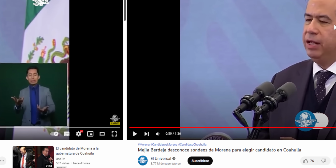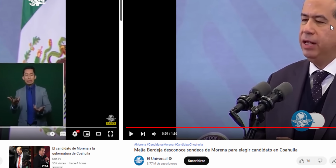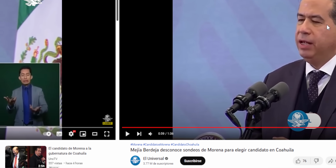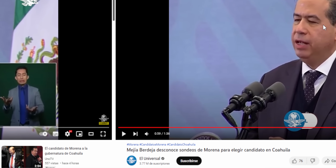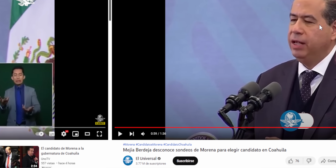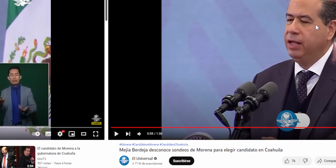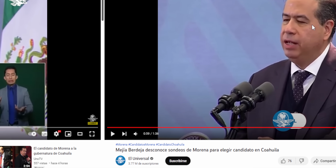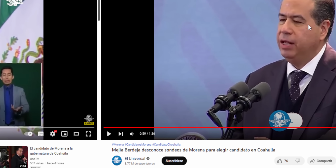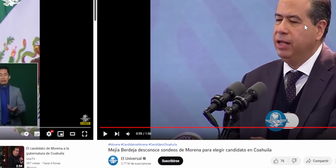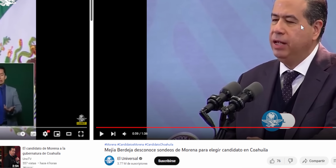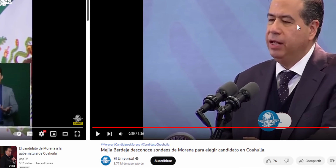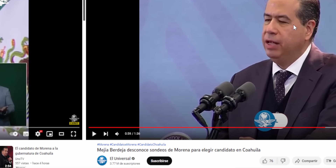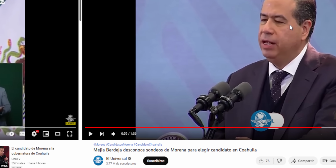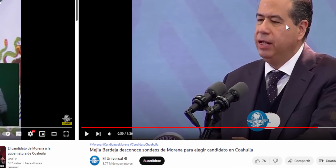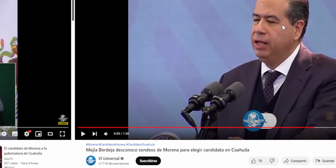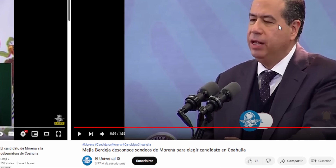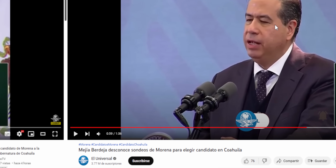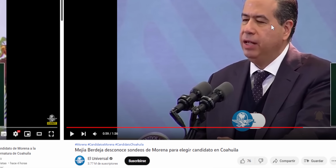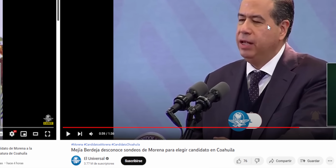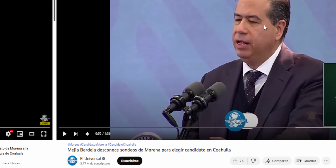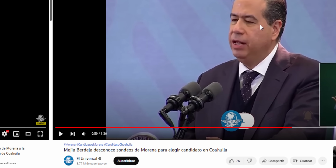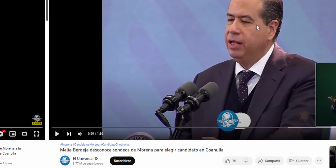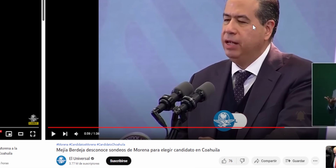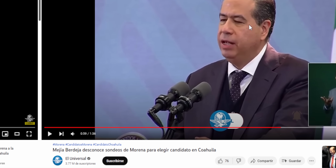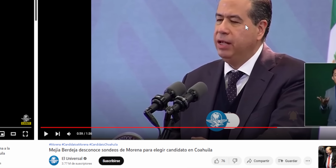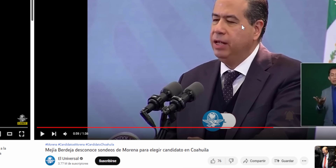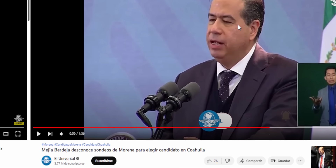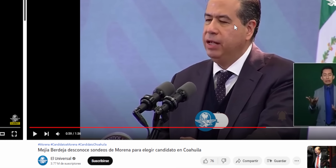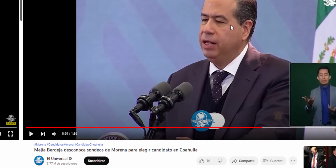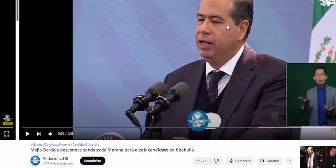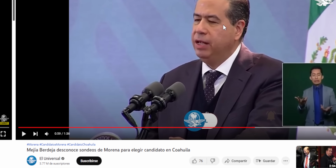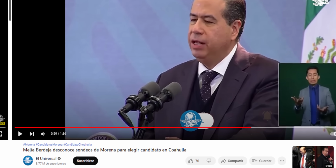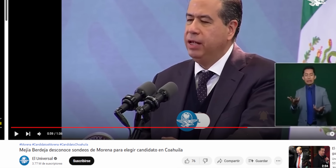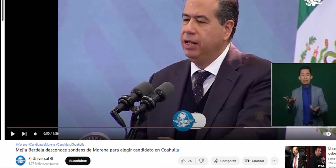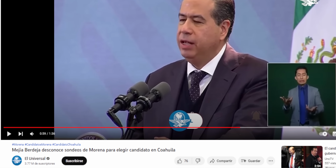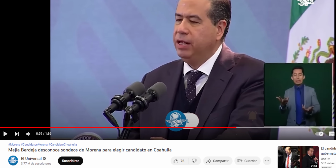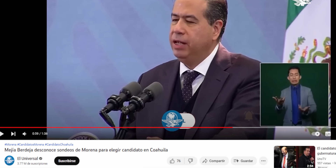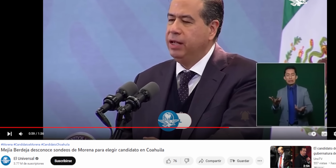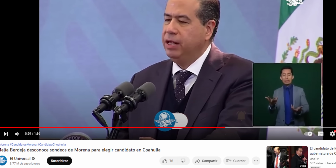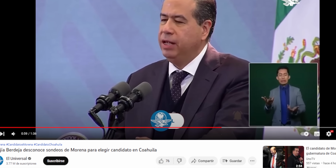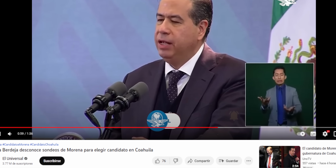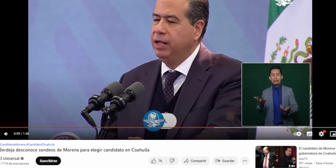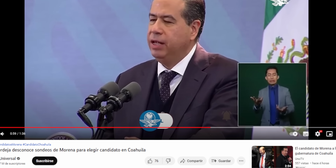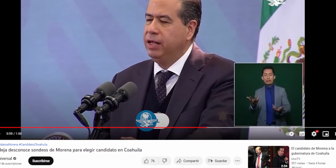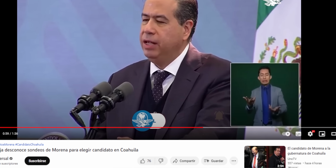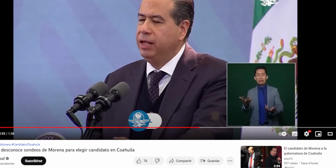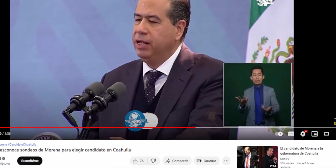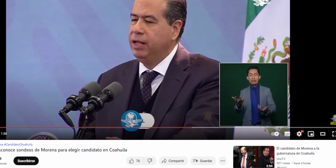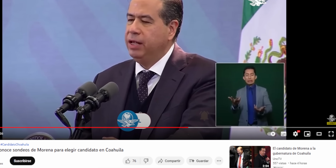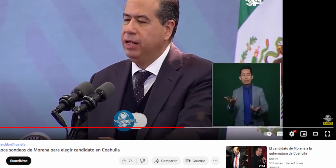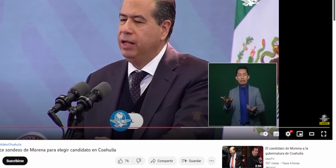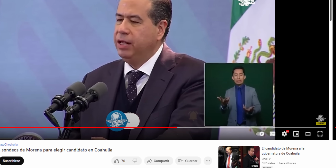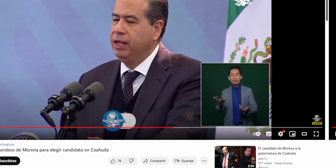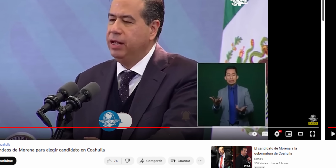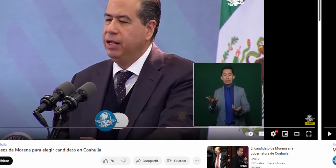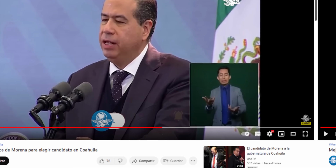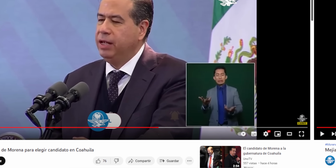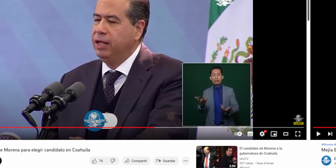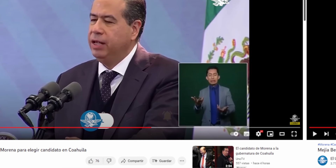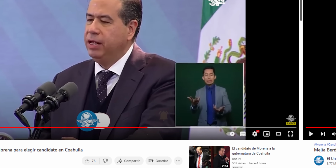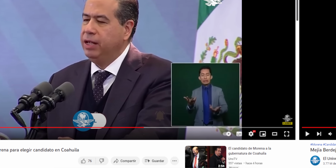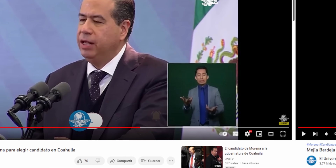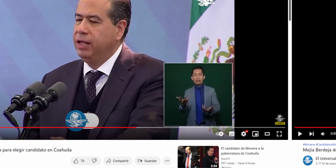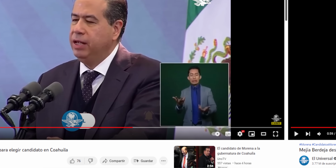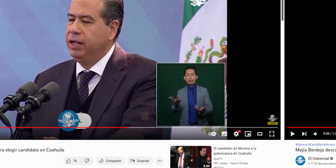como siempre lo hemos comentado Okay bien pues ya saben si les agradó pueden dejar su me gusta por mi parte sería todo les agradezco y que sigan pasando